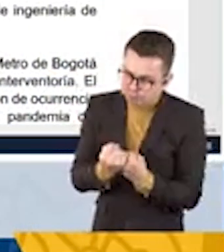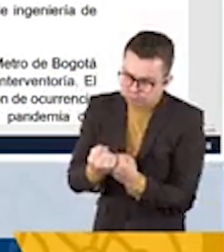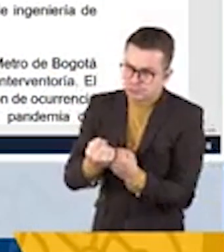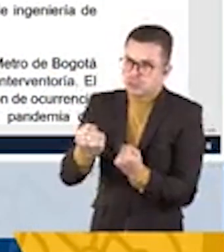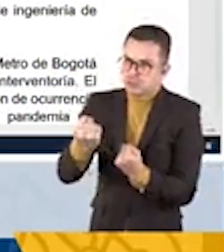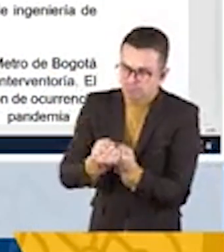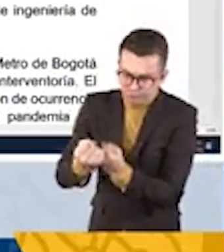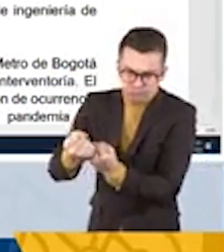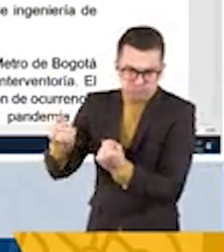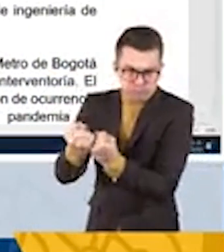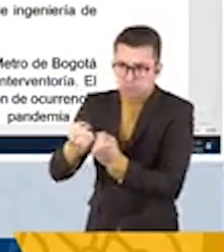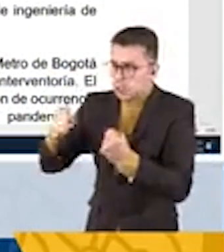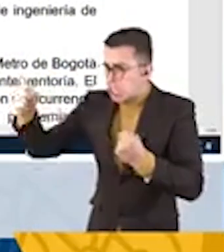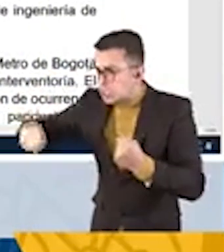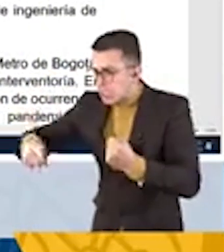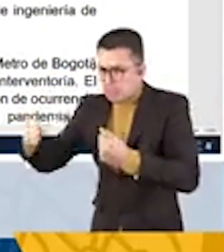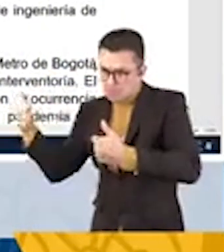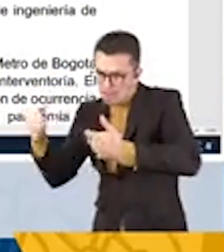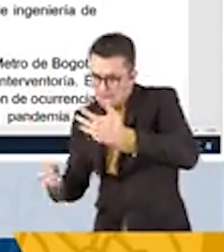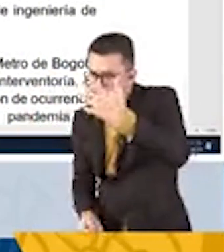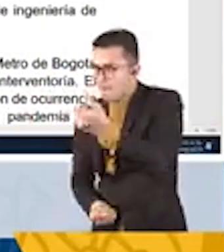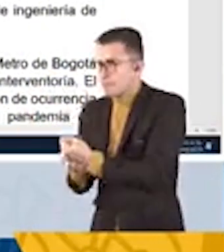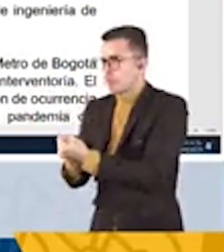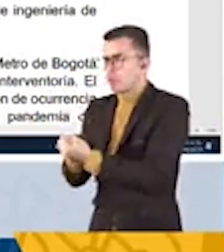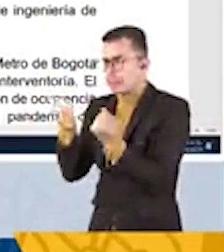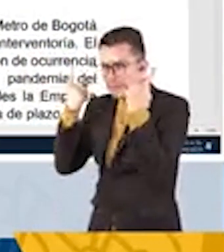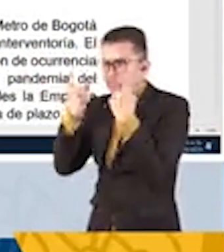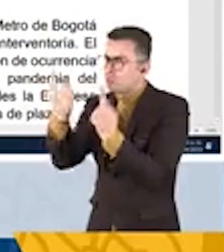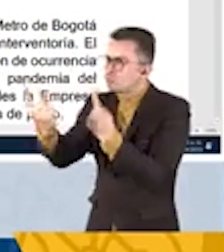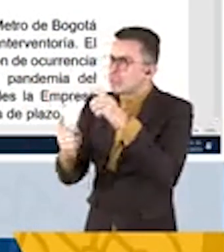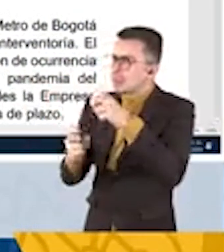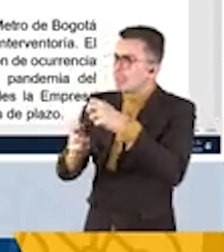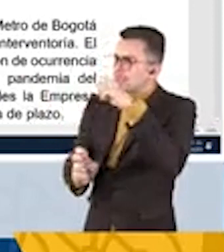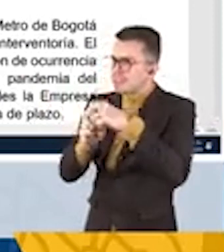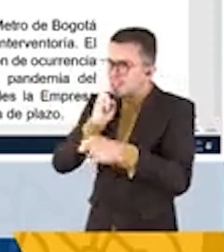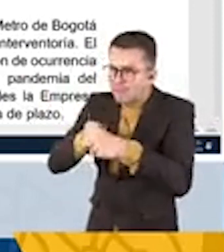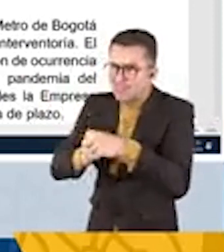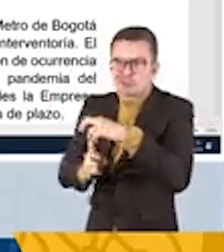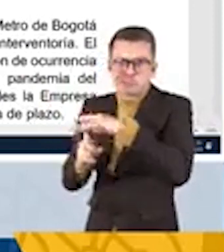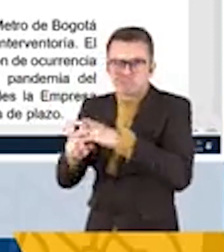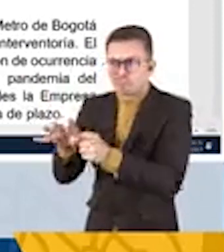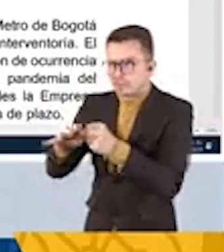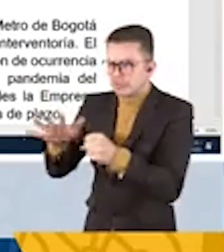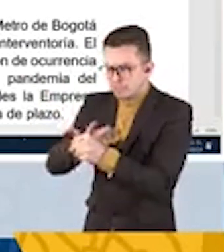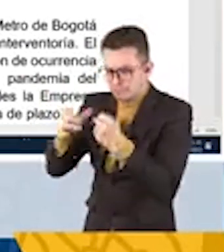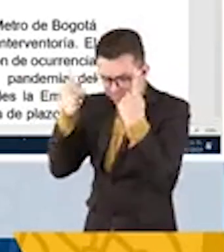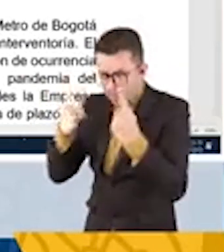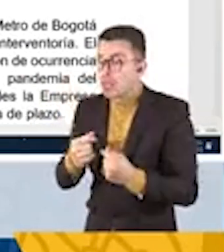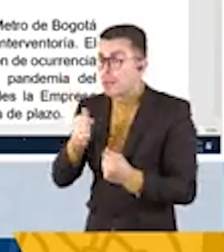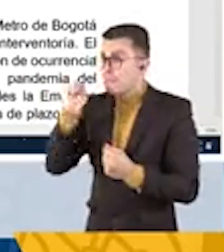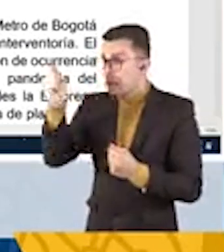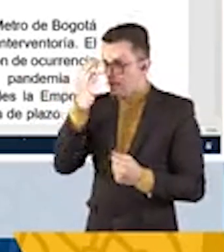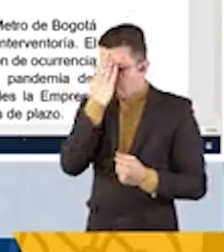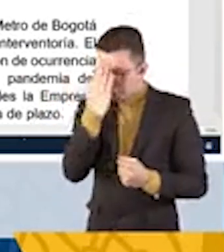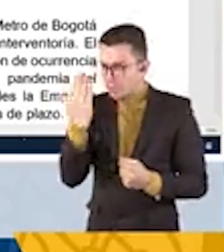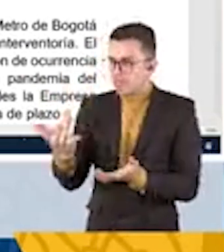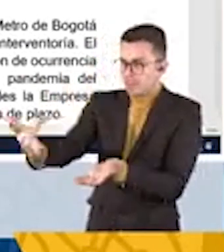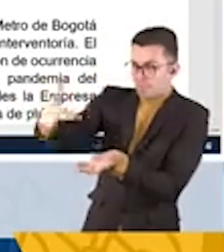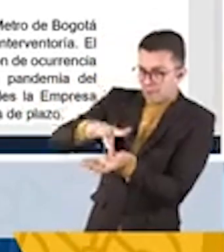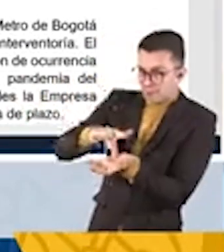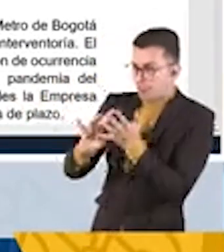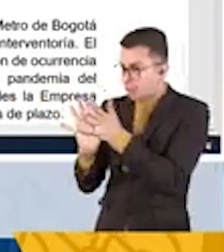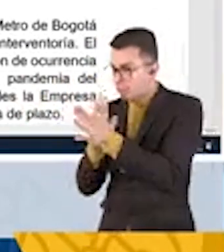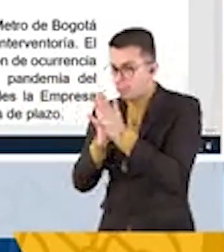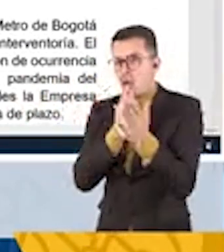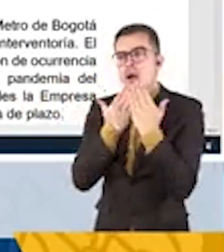apoyando en todo. Entendemos las dificultades. También agradecemos la buena disposición y rigor profesional de los